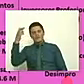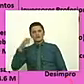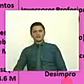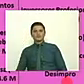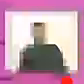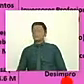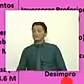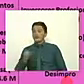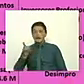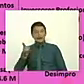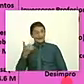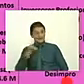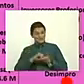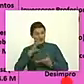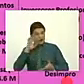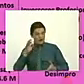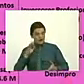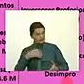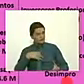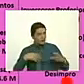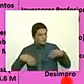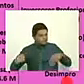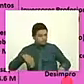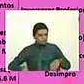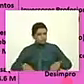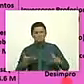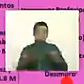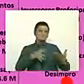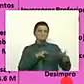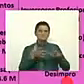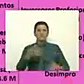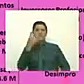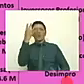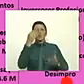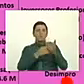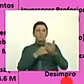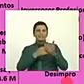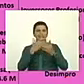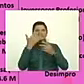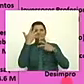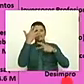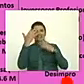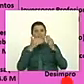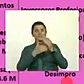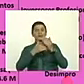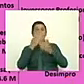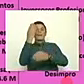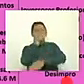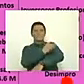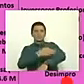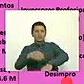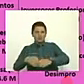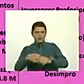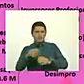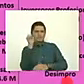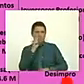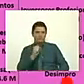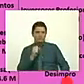un monto de recursos de aproximadamente 4 mil a 7 mil millones de pesos para